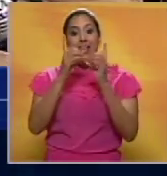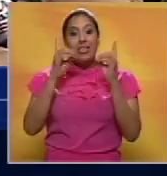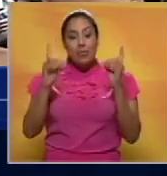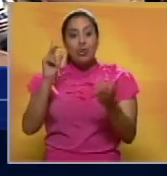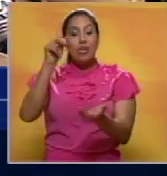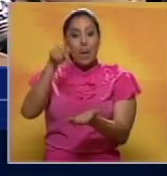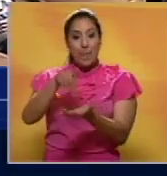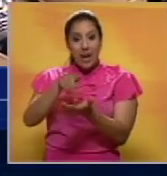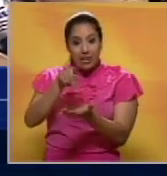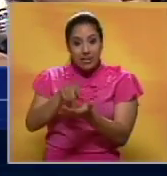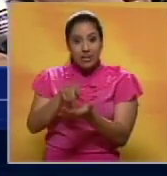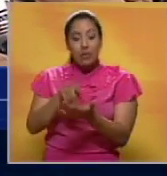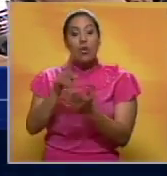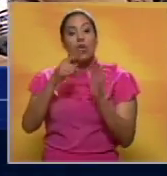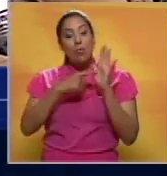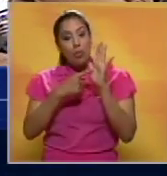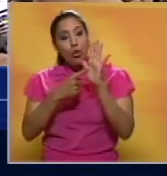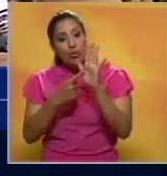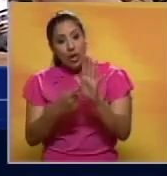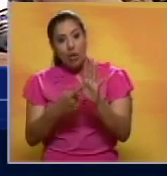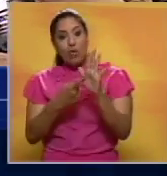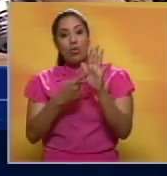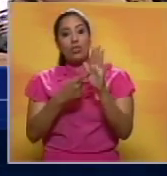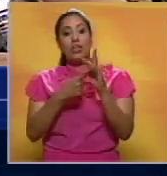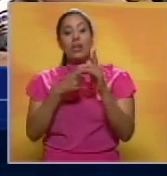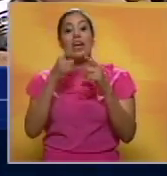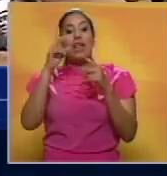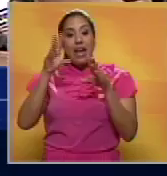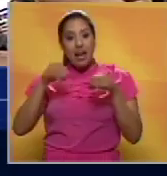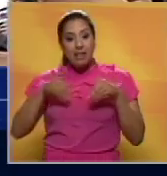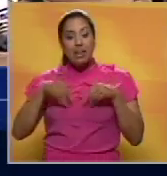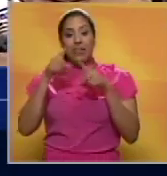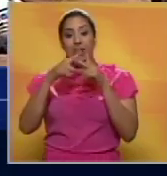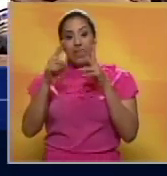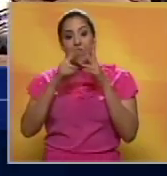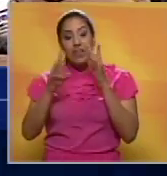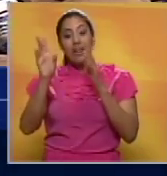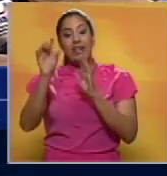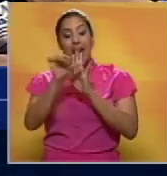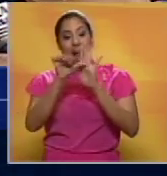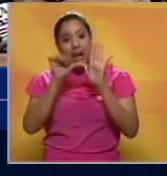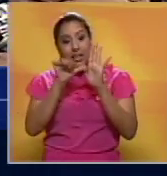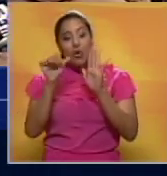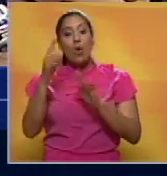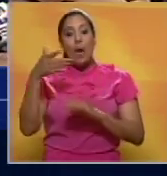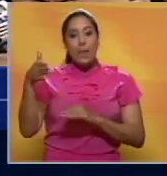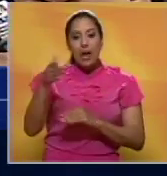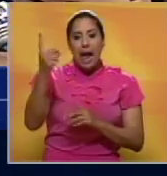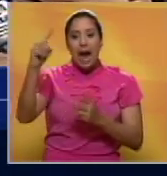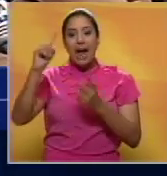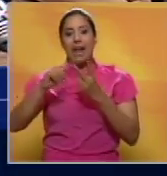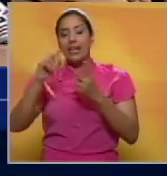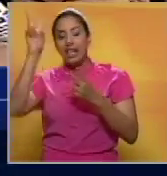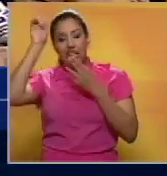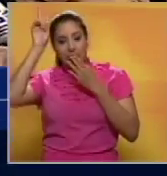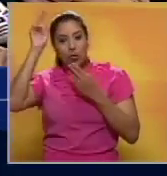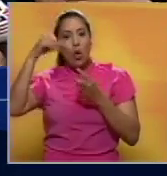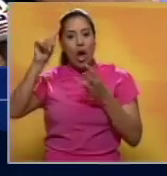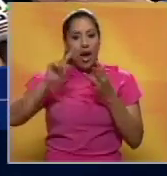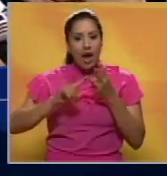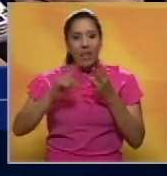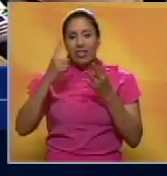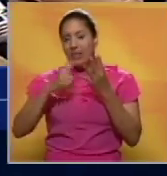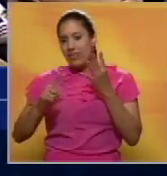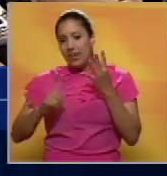democracia participativa, protagónica, y reconoce en varios artículos que existen los pescadores, que existen los indígenas, que existen